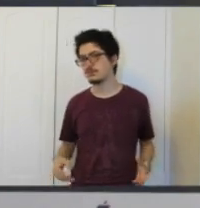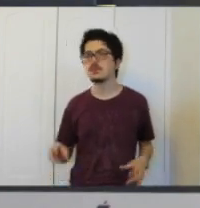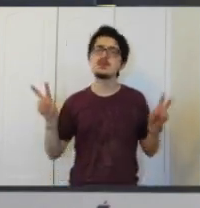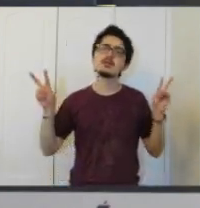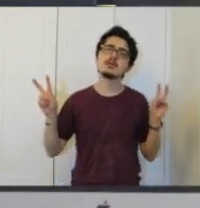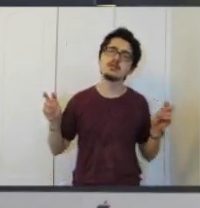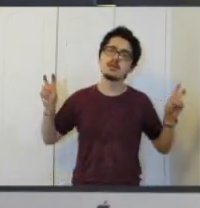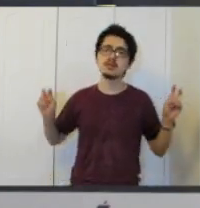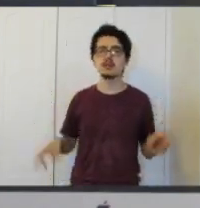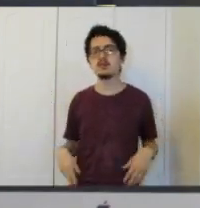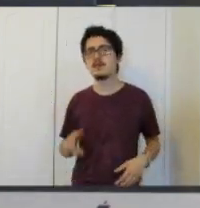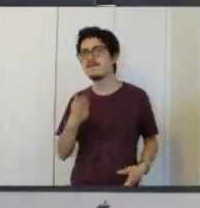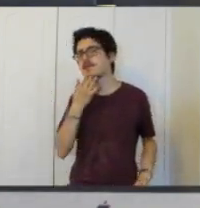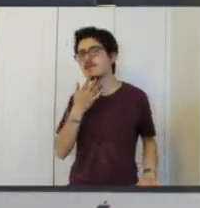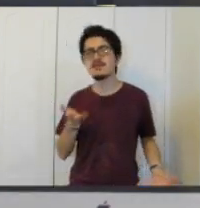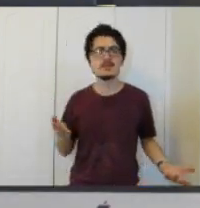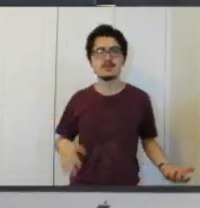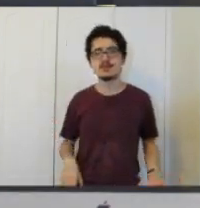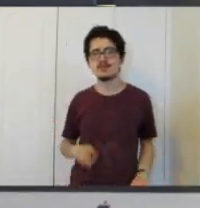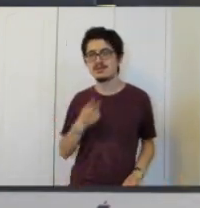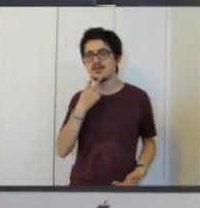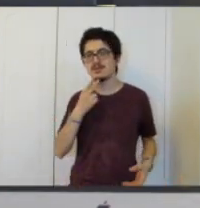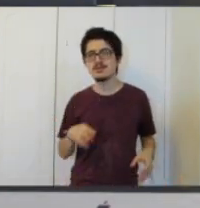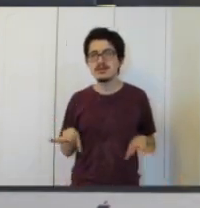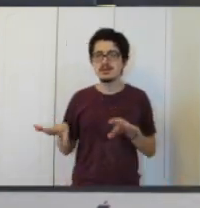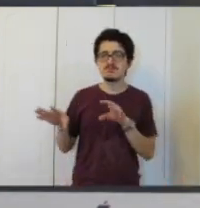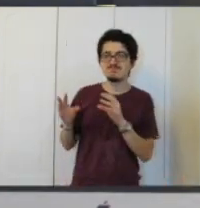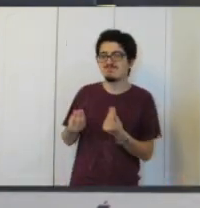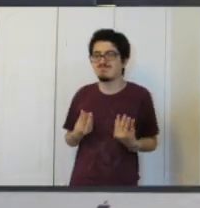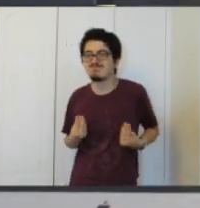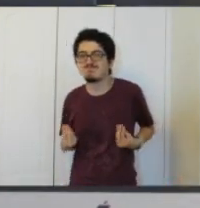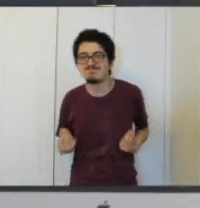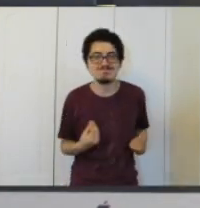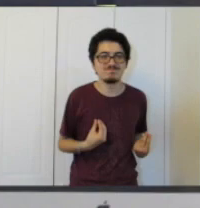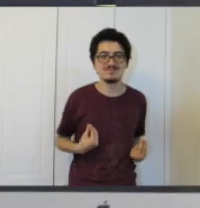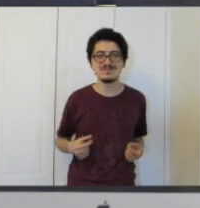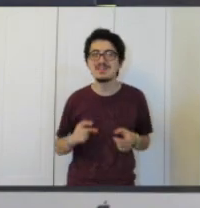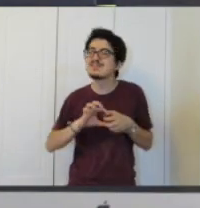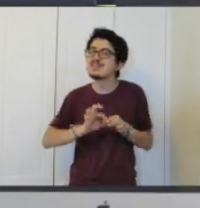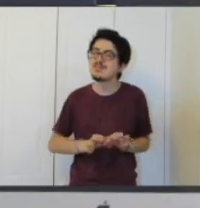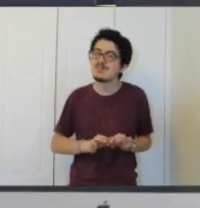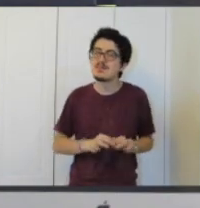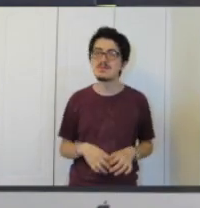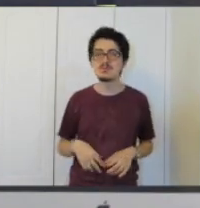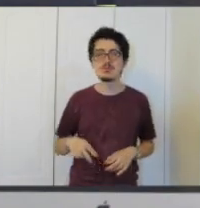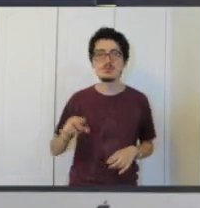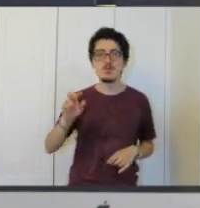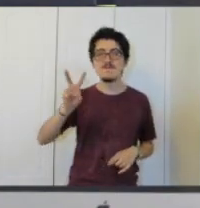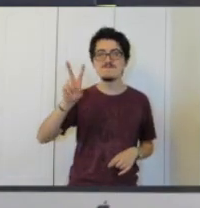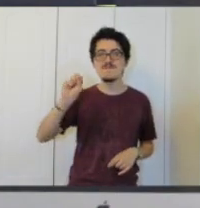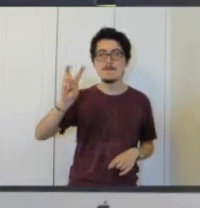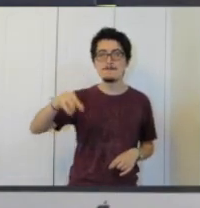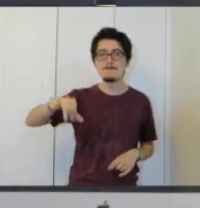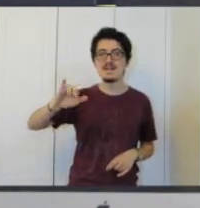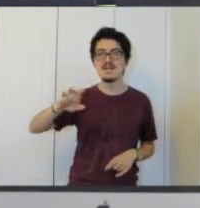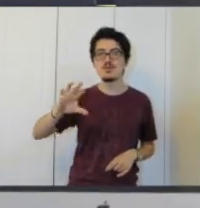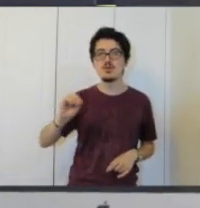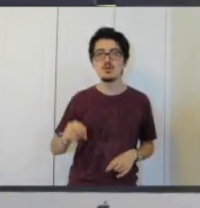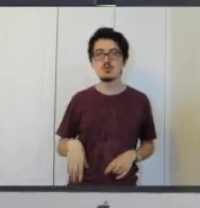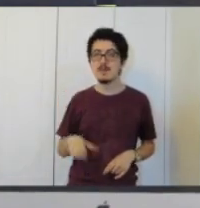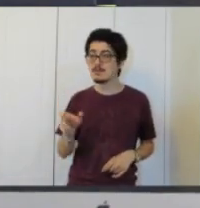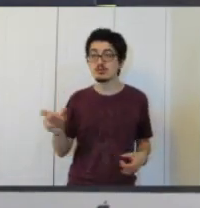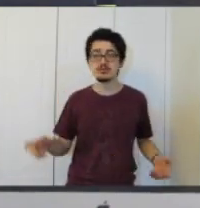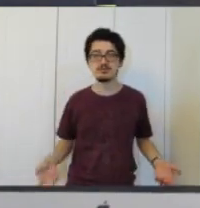para el chocolate, y de hecho yo diría que es la misma historia, pero desde narrada desde primera persona, de Tita. La verdad es que es una